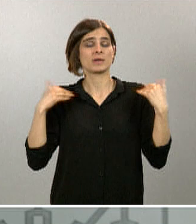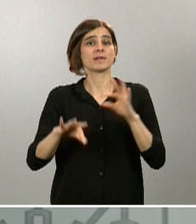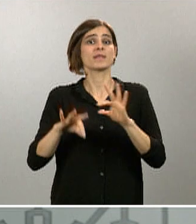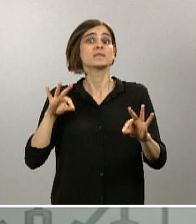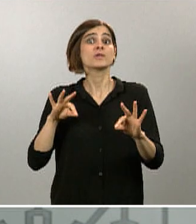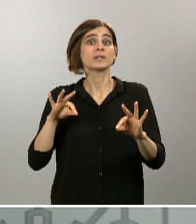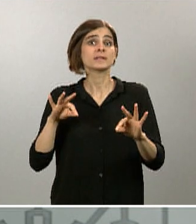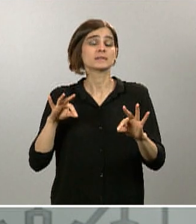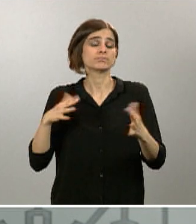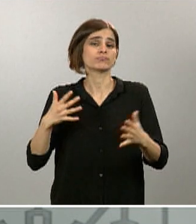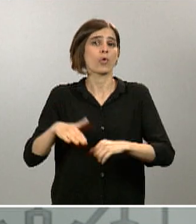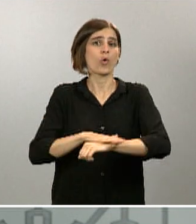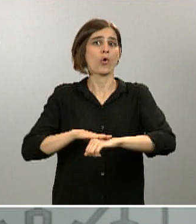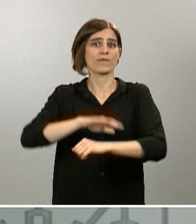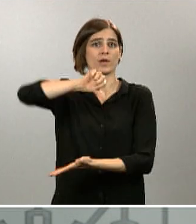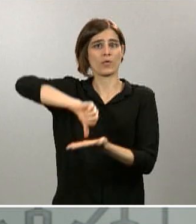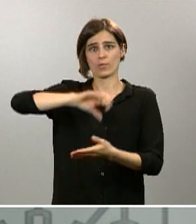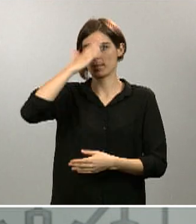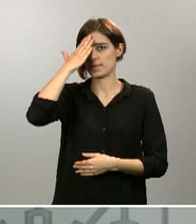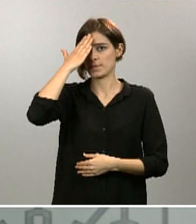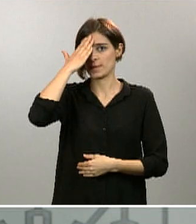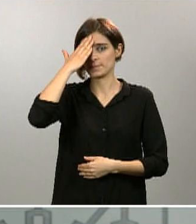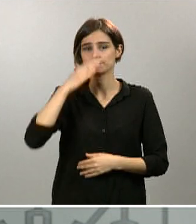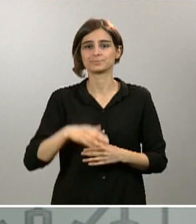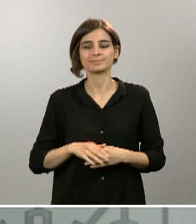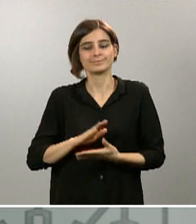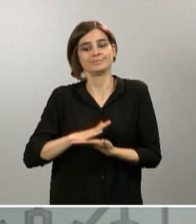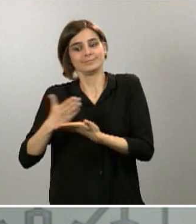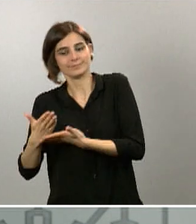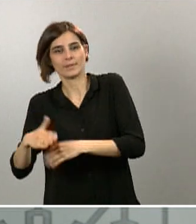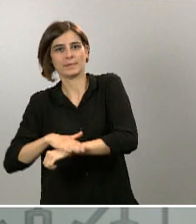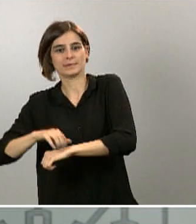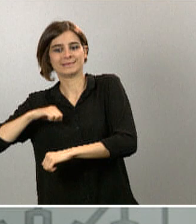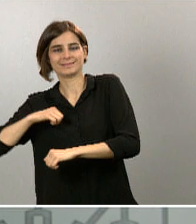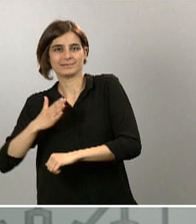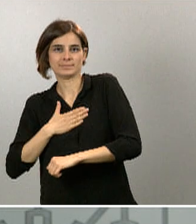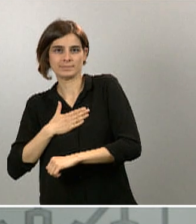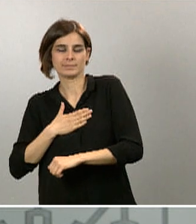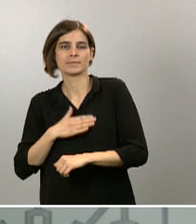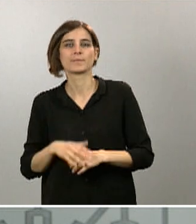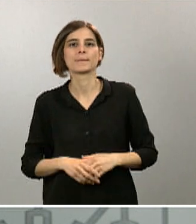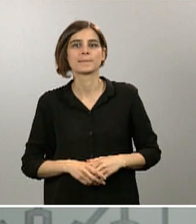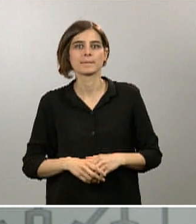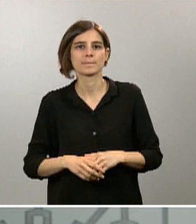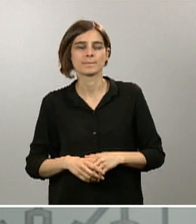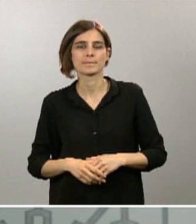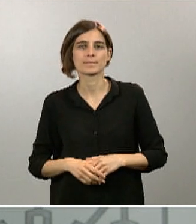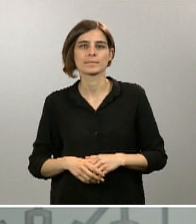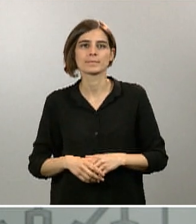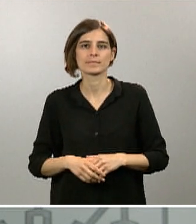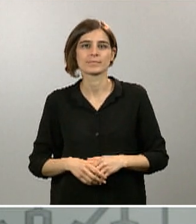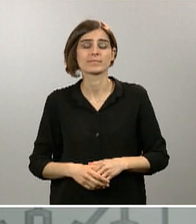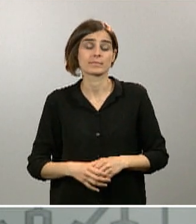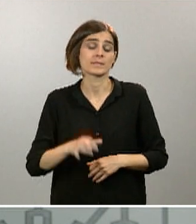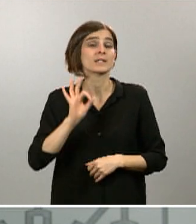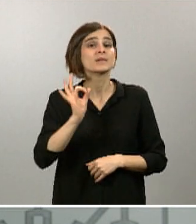el Gobierno central, en nuestro caso, en la parte sanitaria, el Ministro de Sanidad. Sí que es cierto que hay algunas de las medidas de